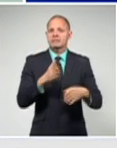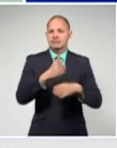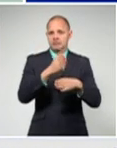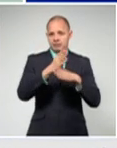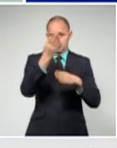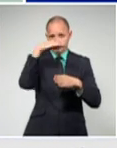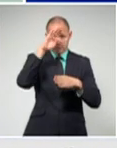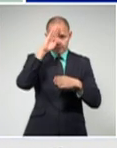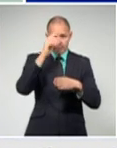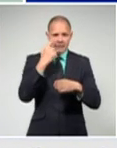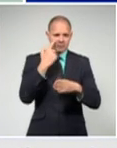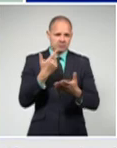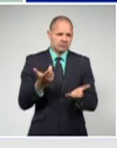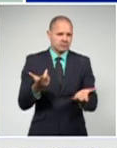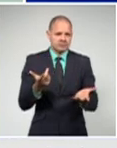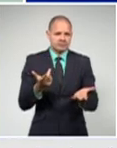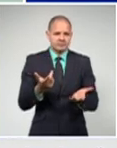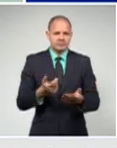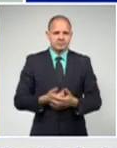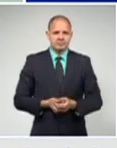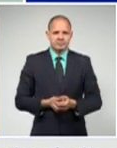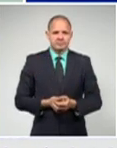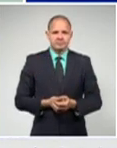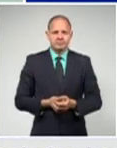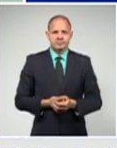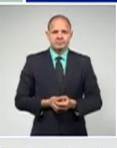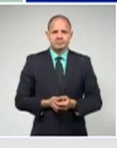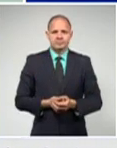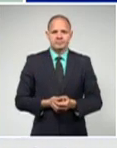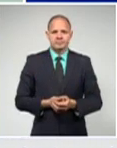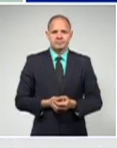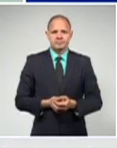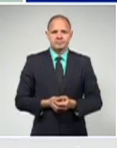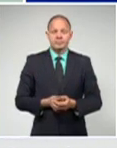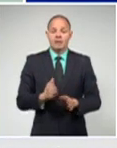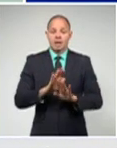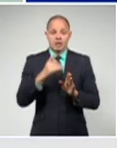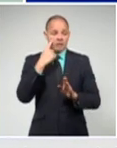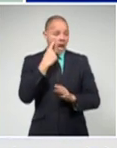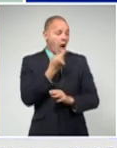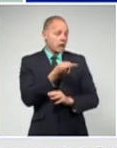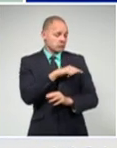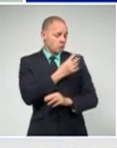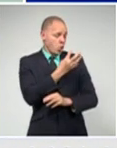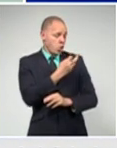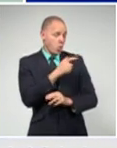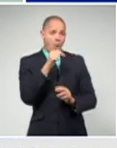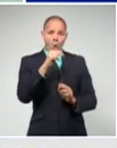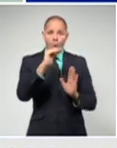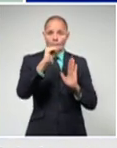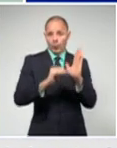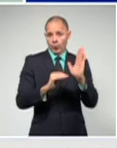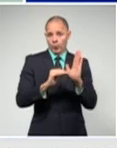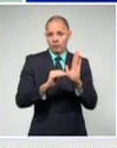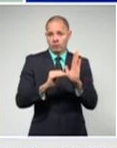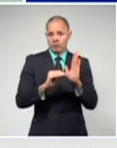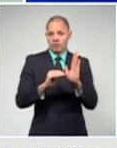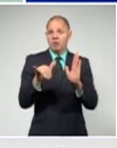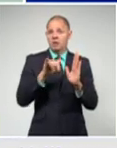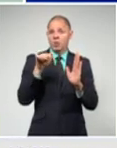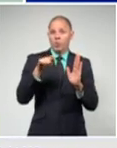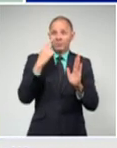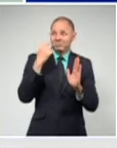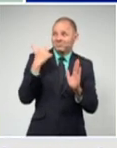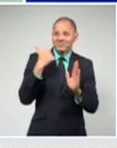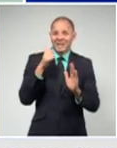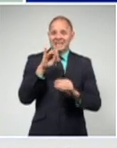que si bien pudiéramos decir que son 18 menos que el día anterior, pero 72 casos en la provincia de